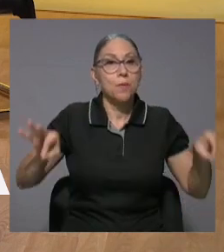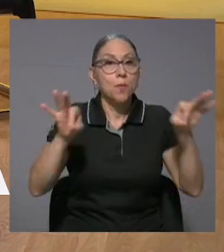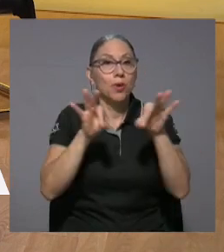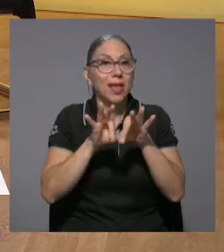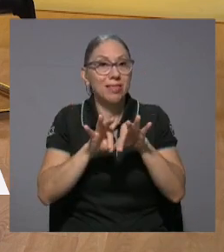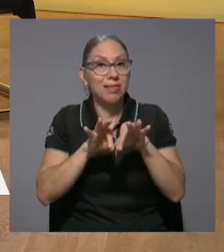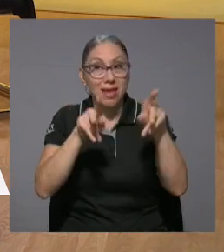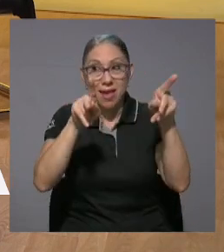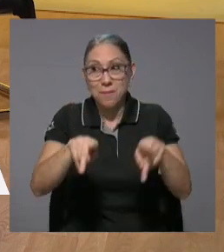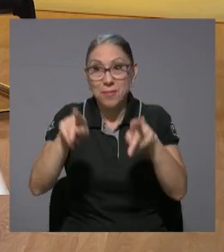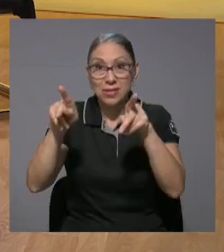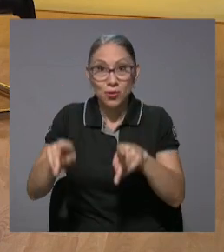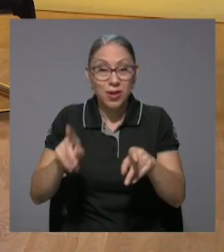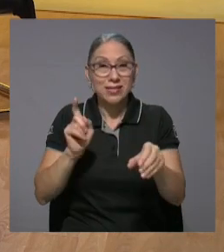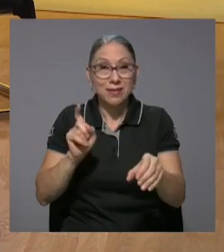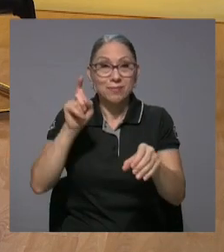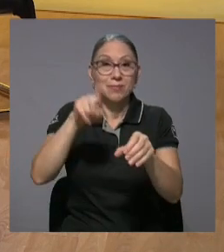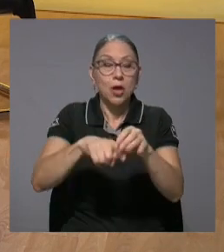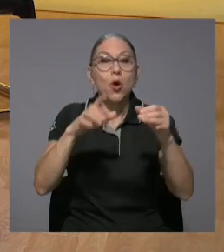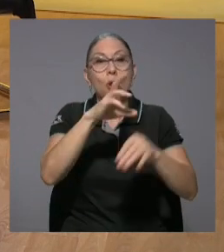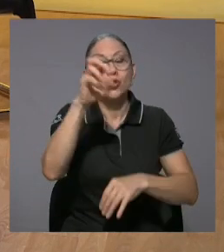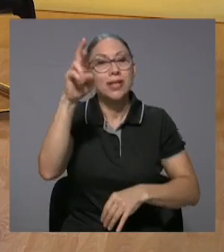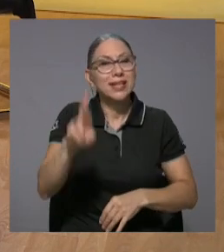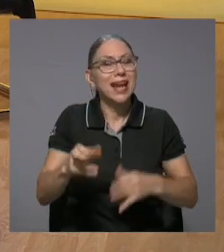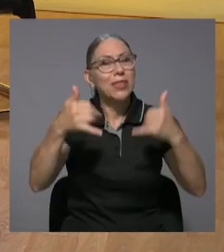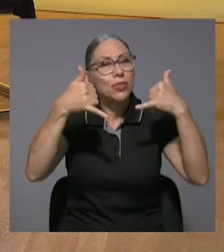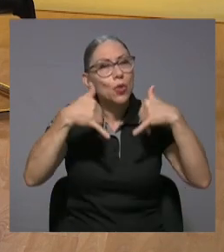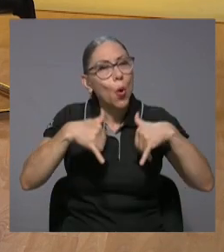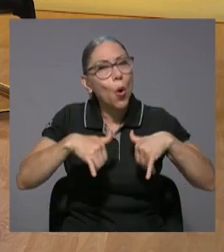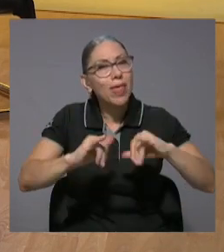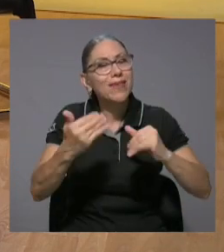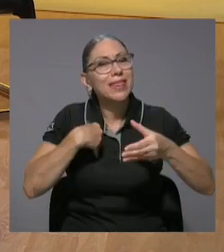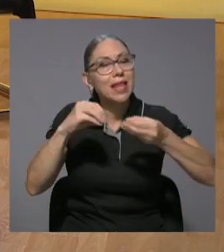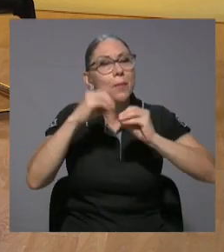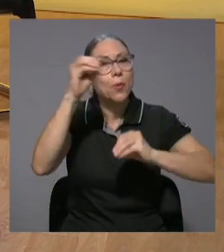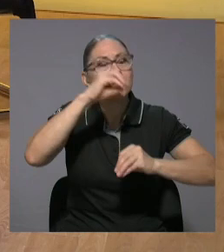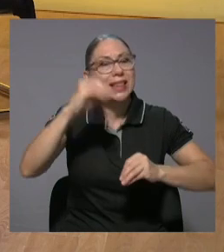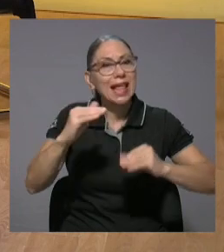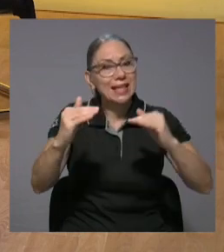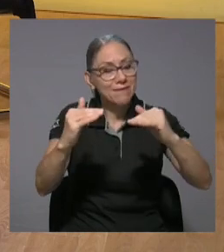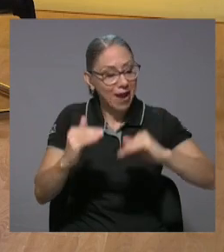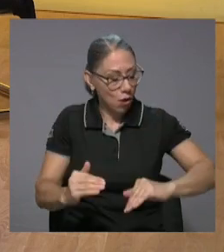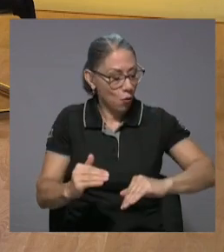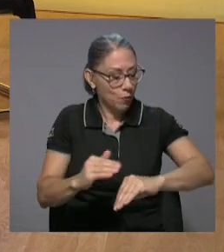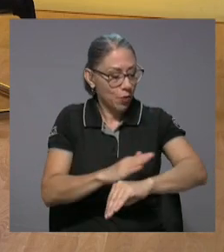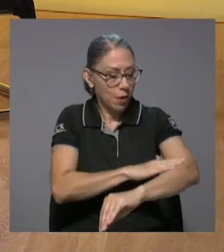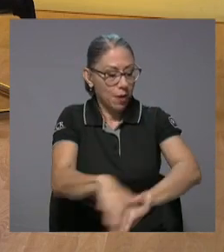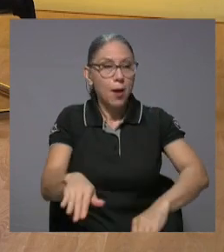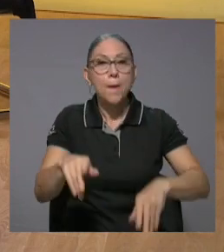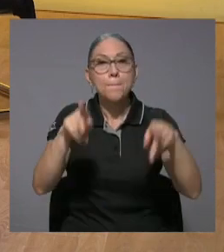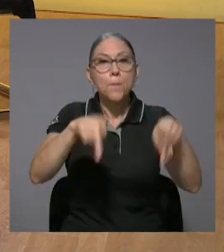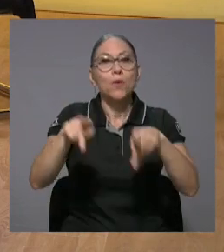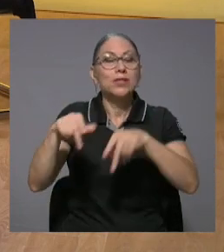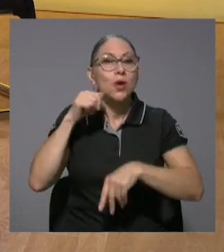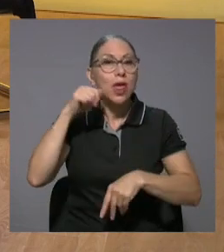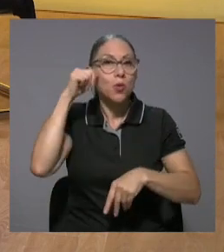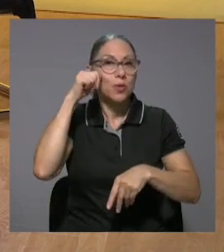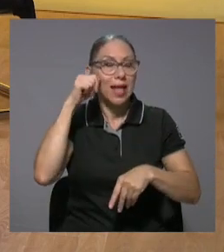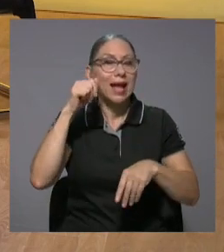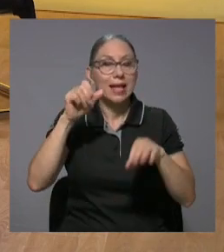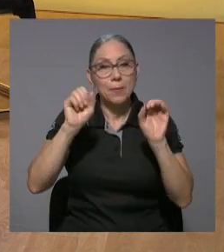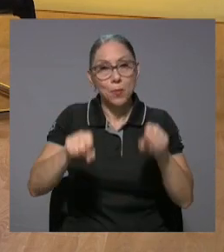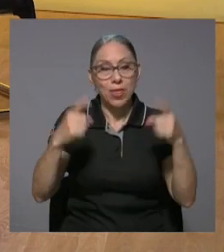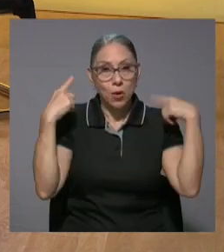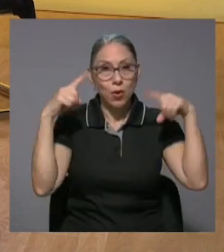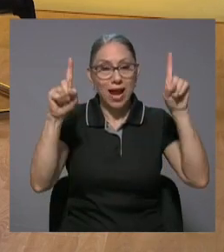Rica está todavía en un horizonte bajo de población adulta que ha logrado obtener el nivel universitario. Sin embargo, ha venido creciendo la matrícula